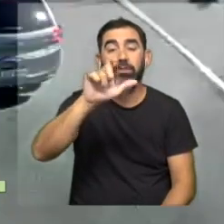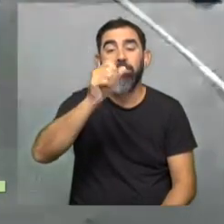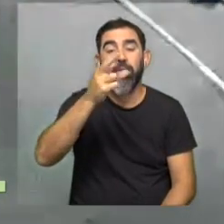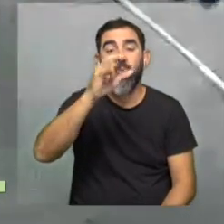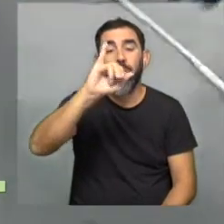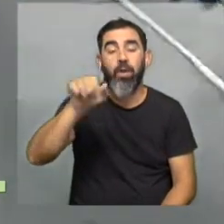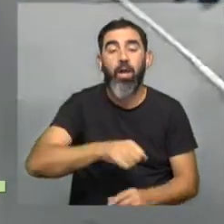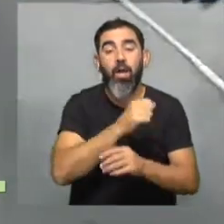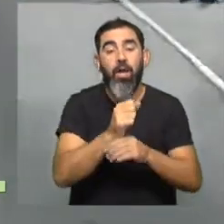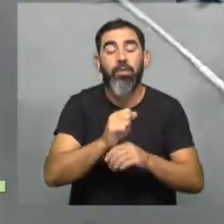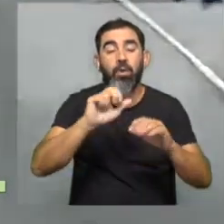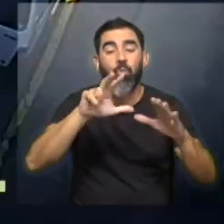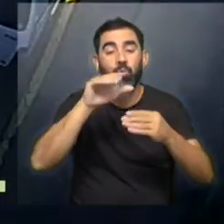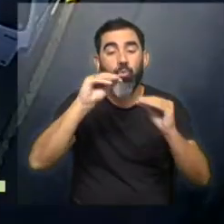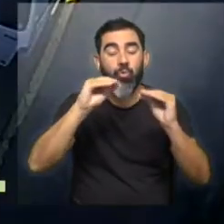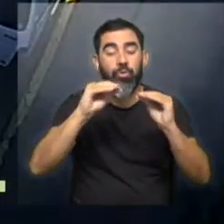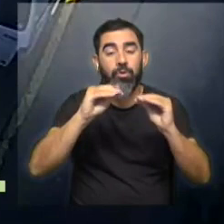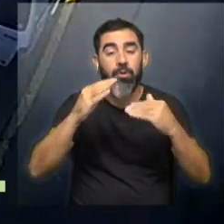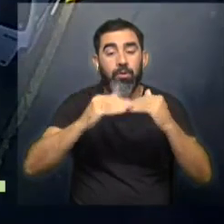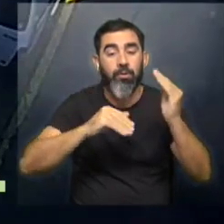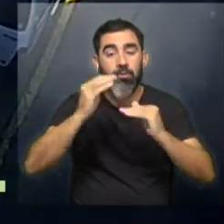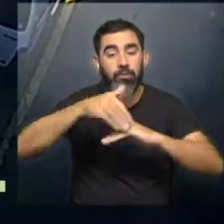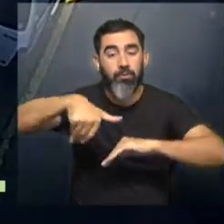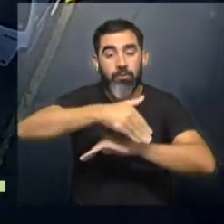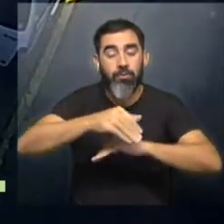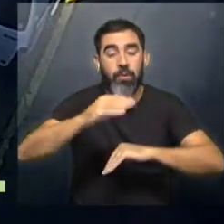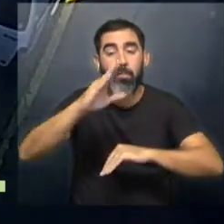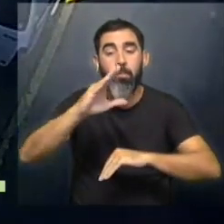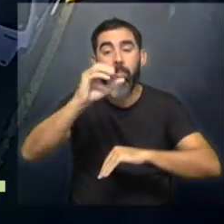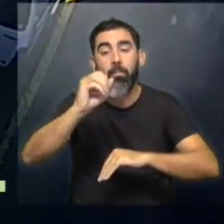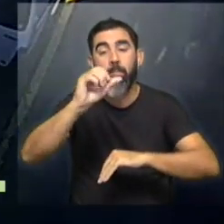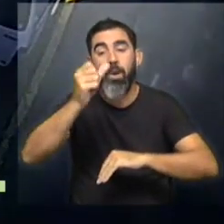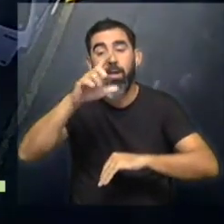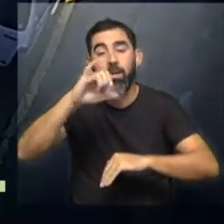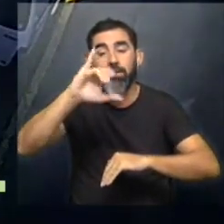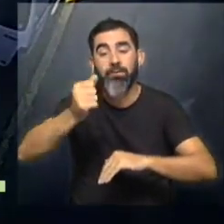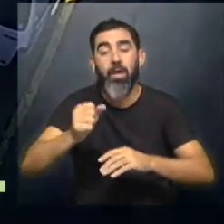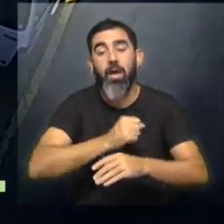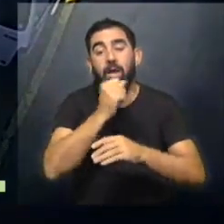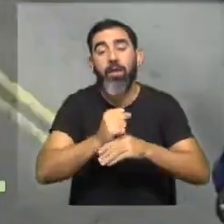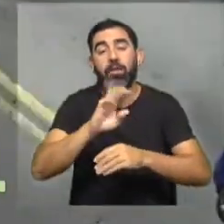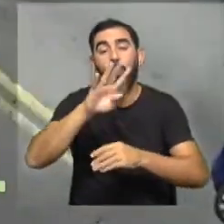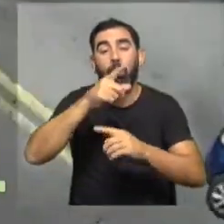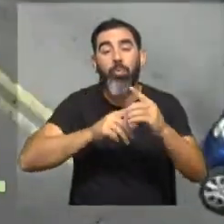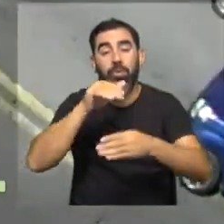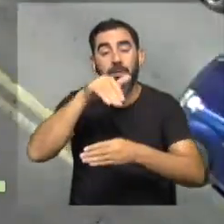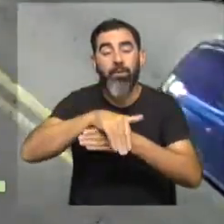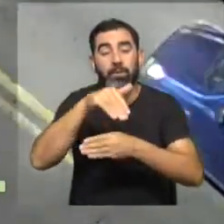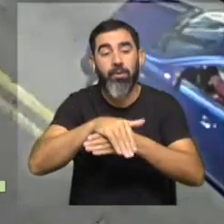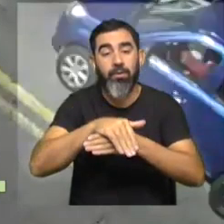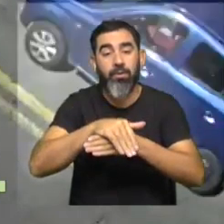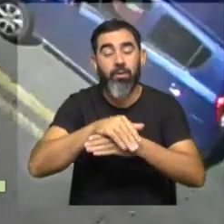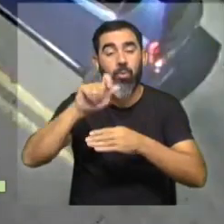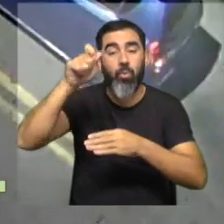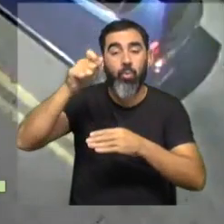las 20 horas hay trabajo de hormigonado. En Palencia, entre Carlos Neri y Ferrara, hasta las 16 y 30 horas hay trabajos